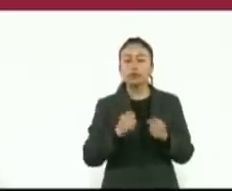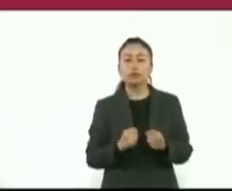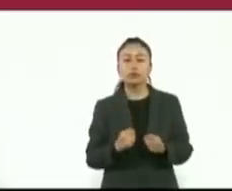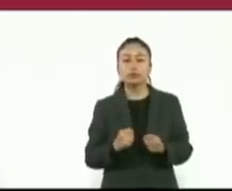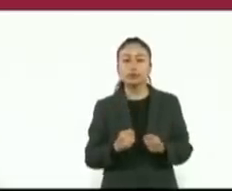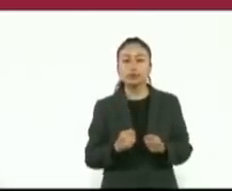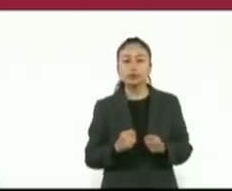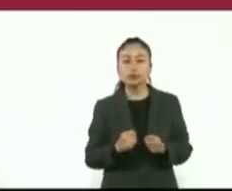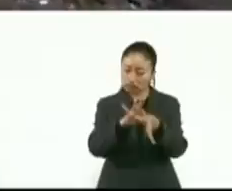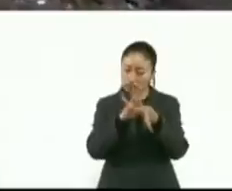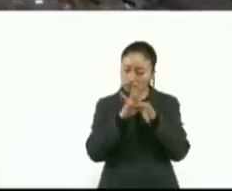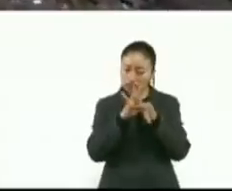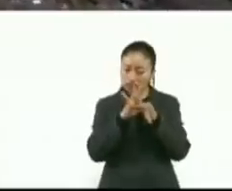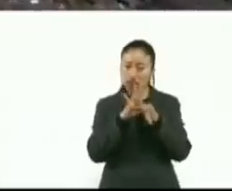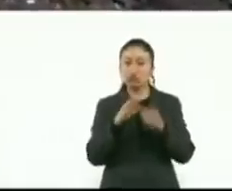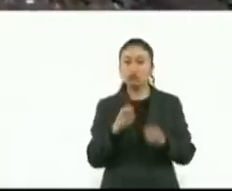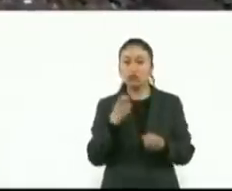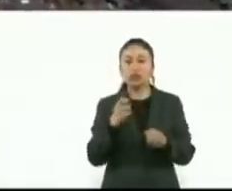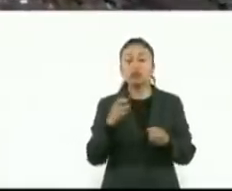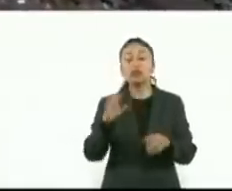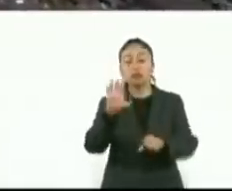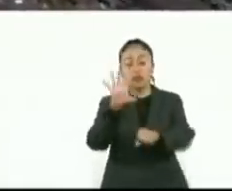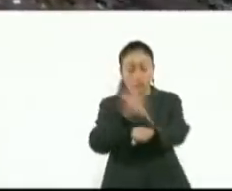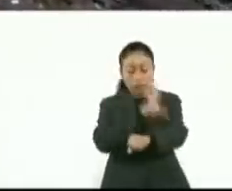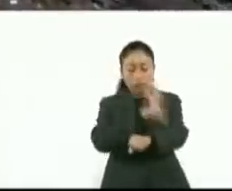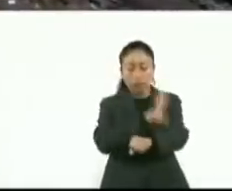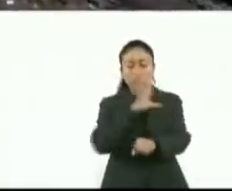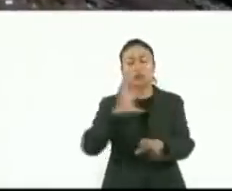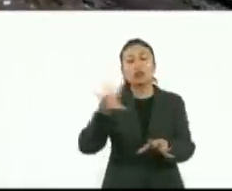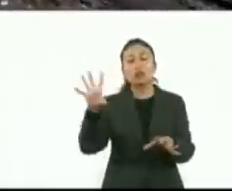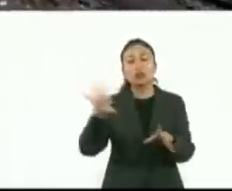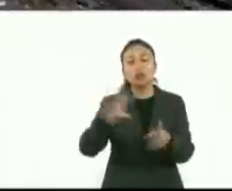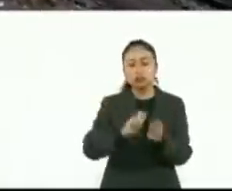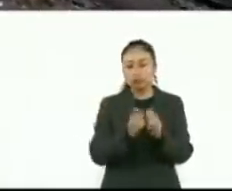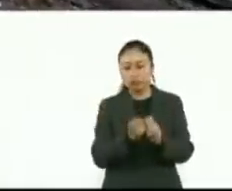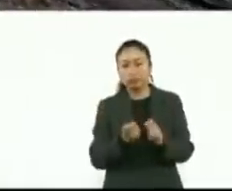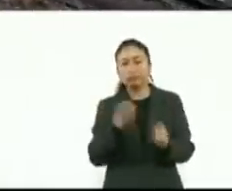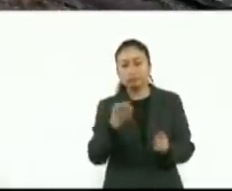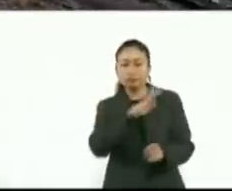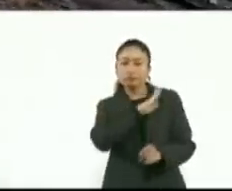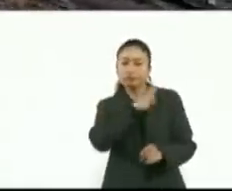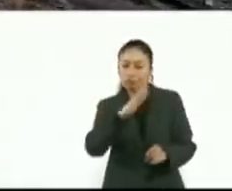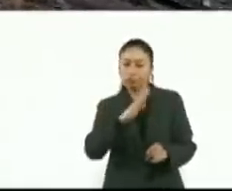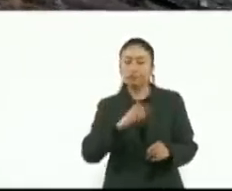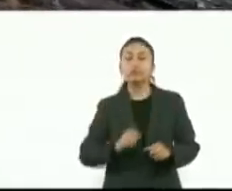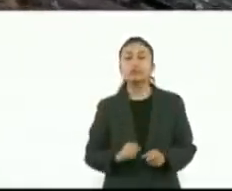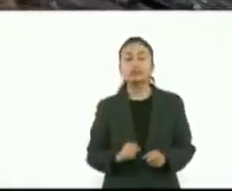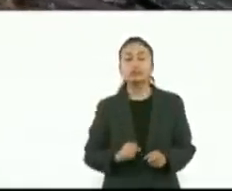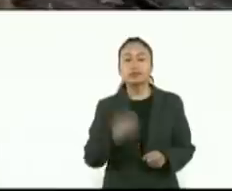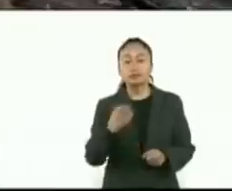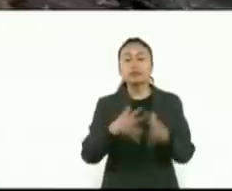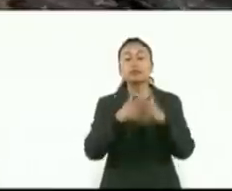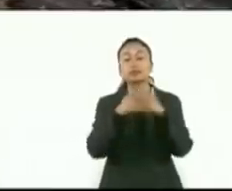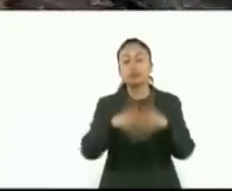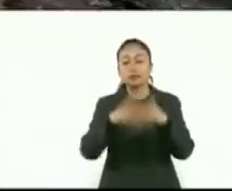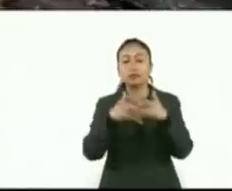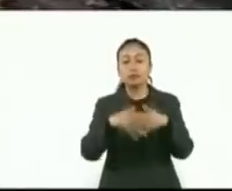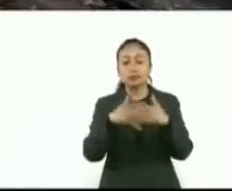con reducir la cantidad de basura de disposición final a la